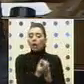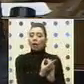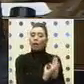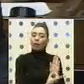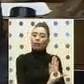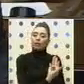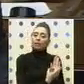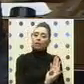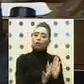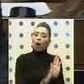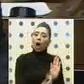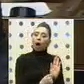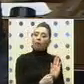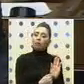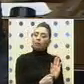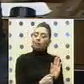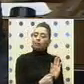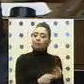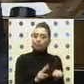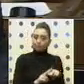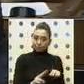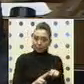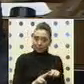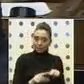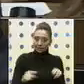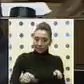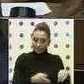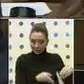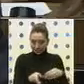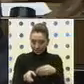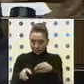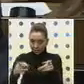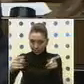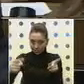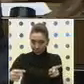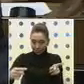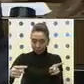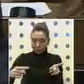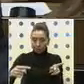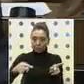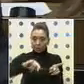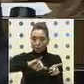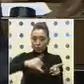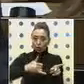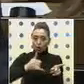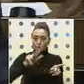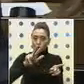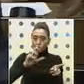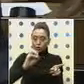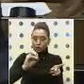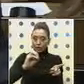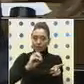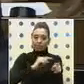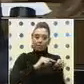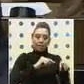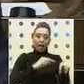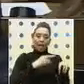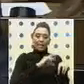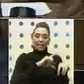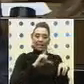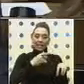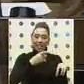diseño que existe para poder realizar el pavimento de esta ruta J80 La Higuera